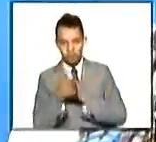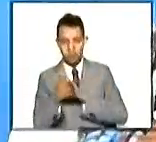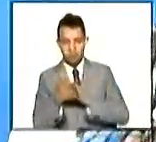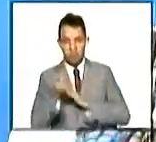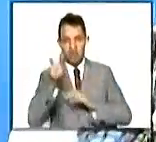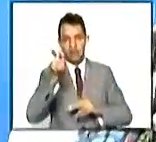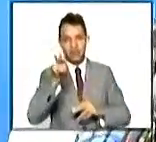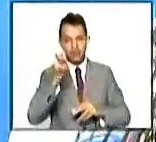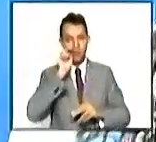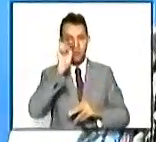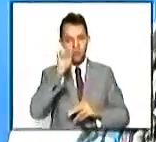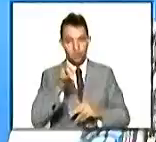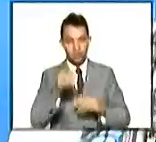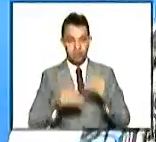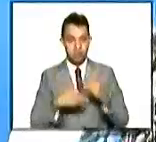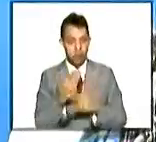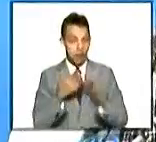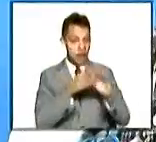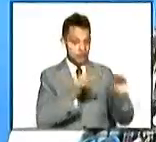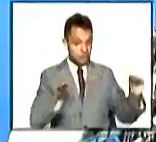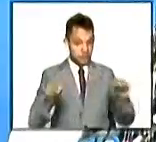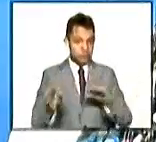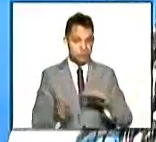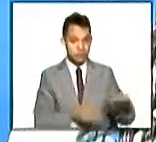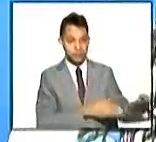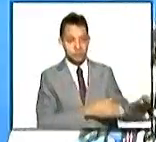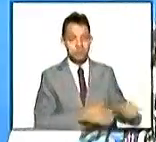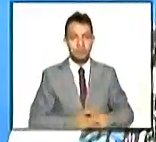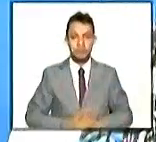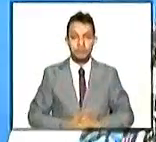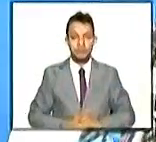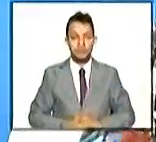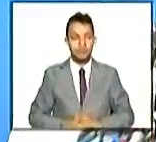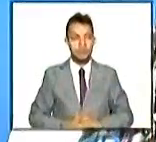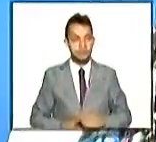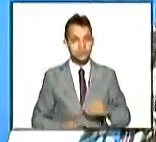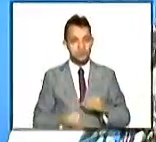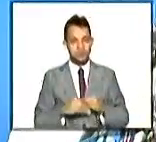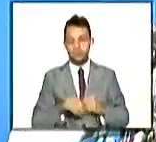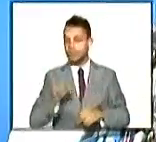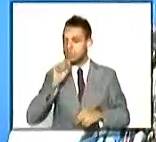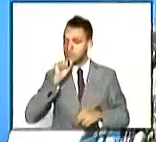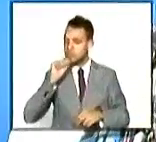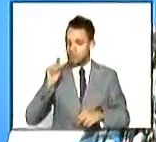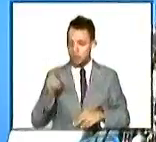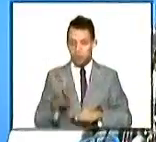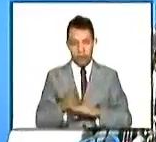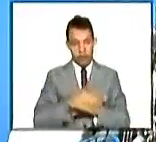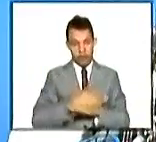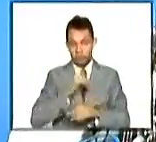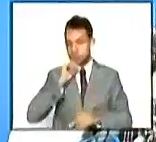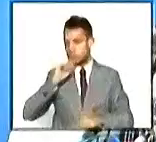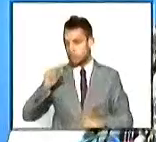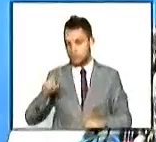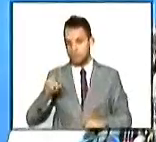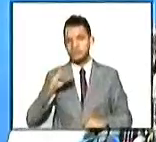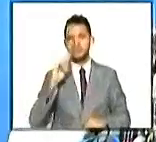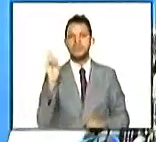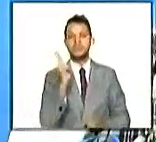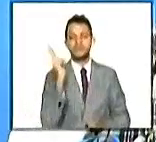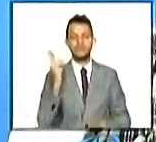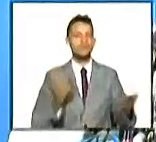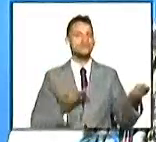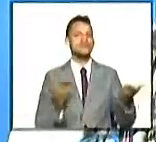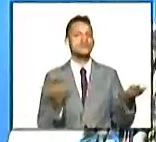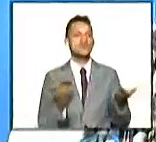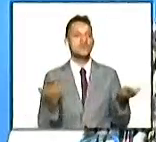fecha y vamos promocionando la más. Antes de las preguntas, quiero recordarles que los